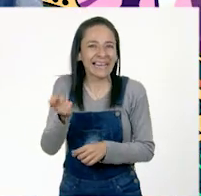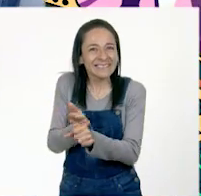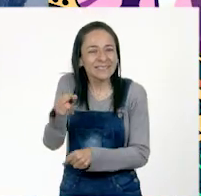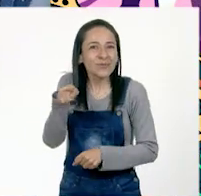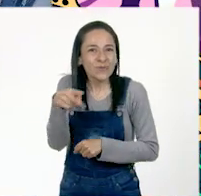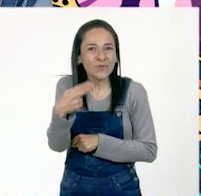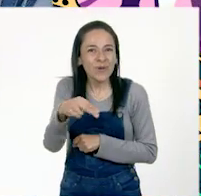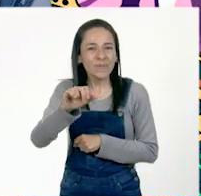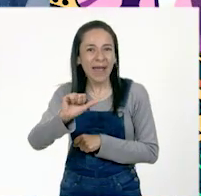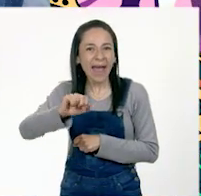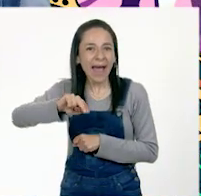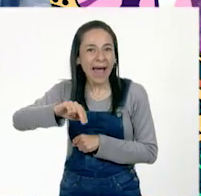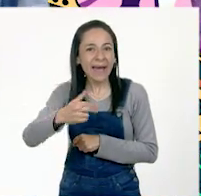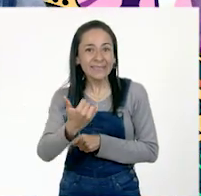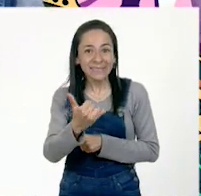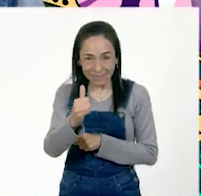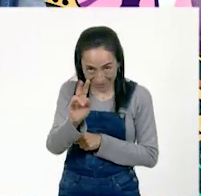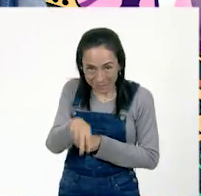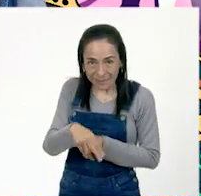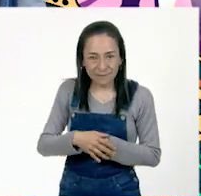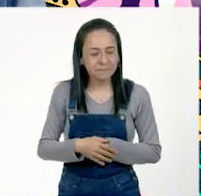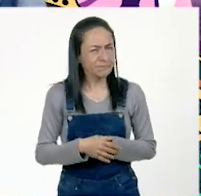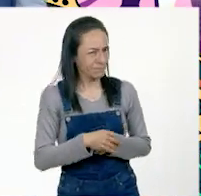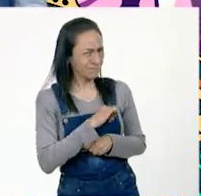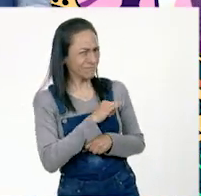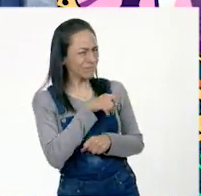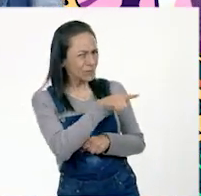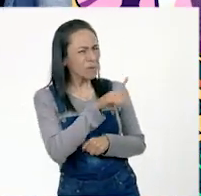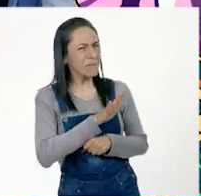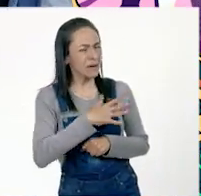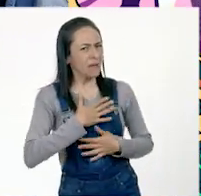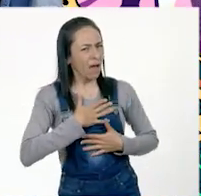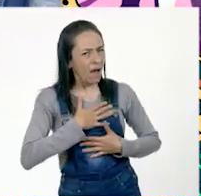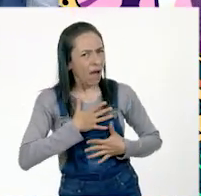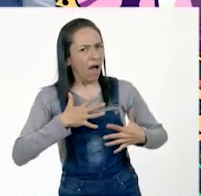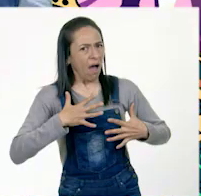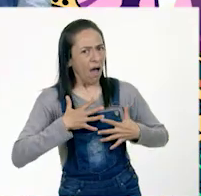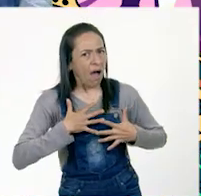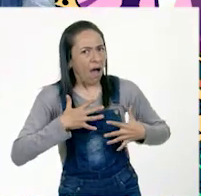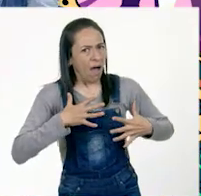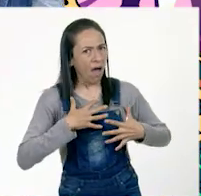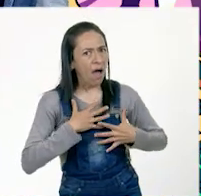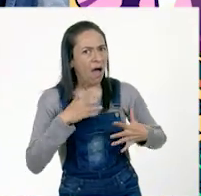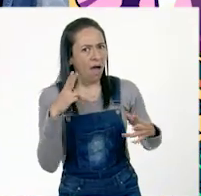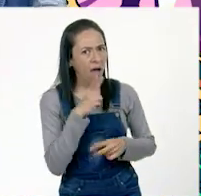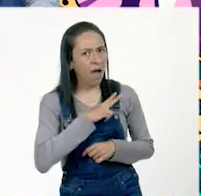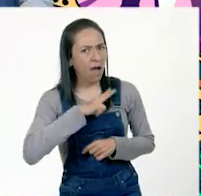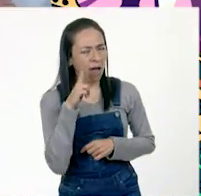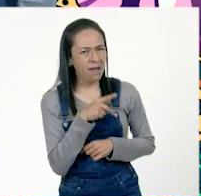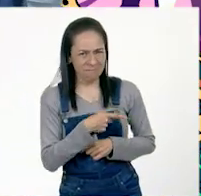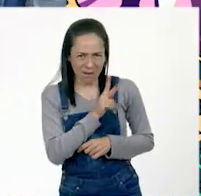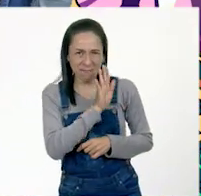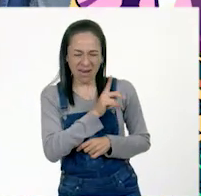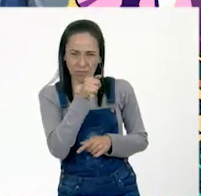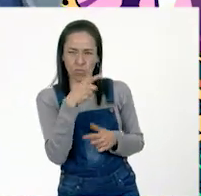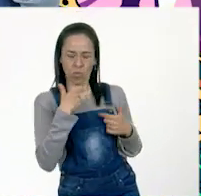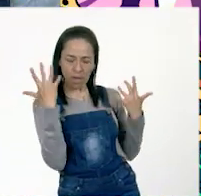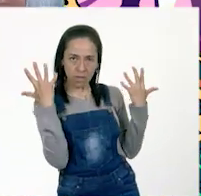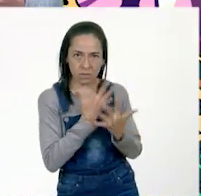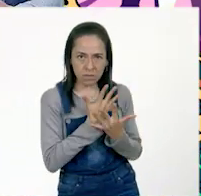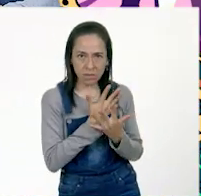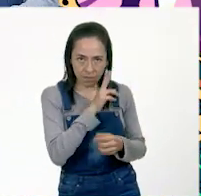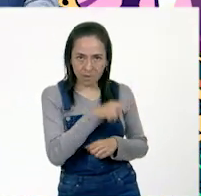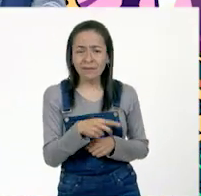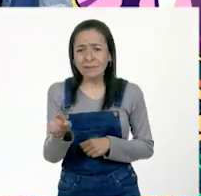Angie! Sí, estás agitado, pero bueno. Estás un poco conmocionado, ¿no? Sí, me siento un